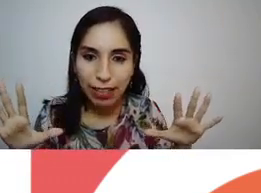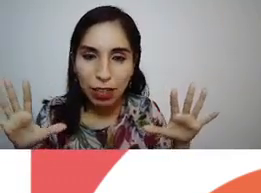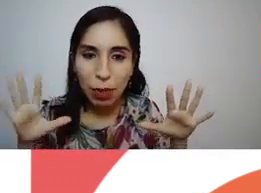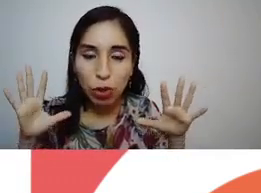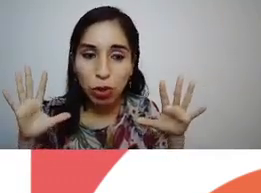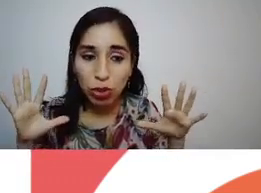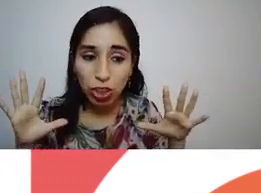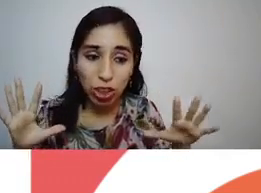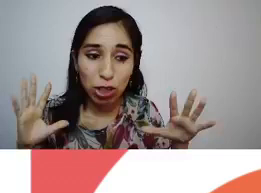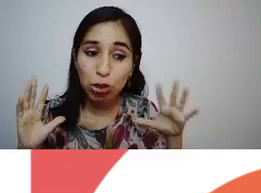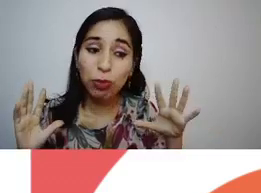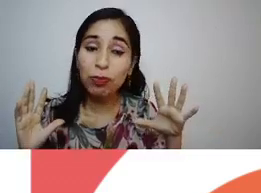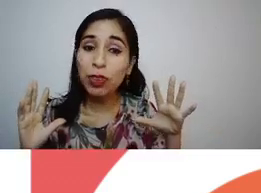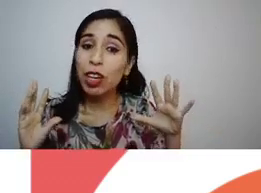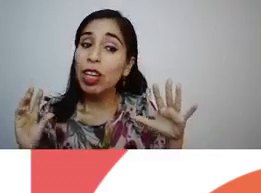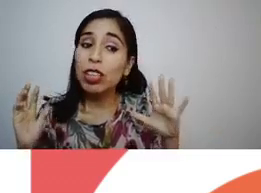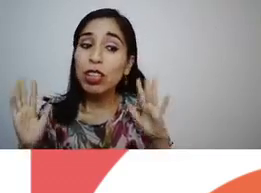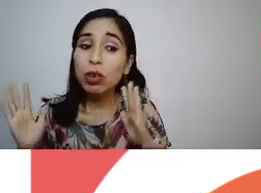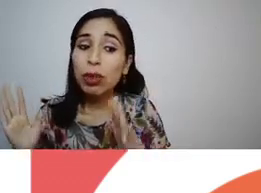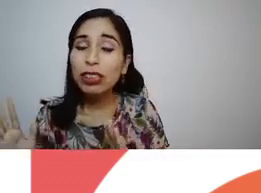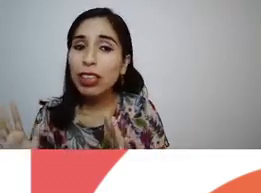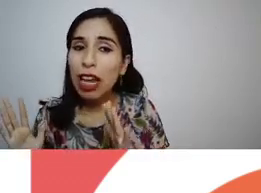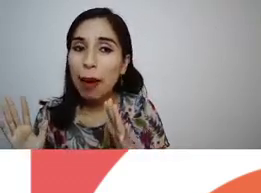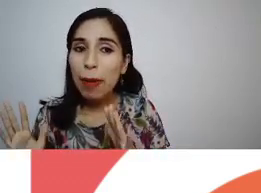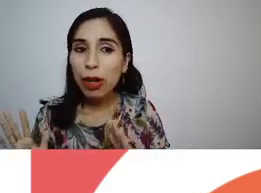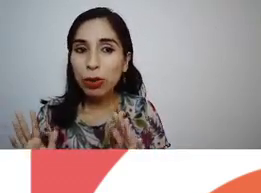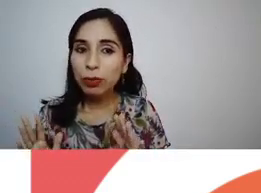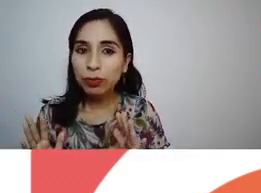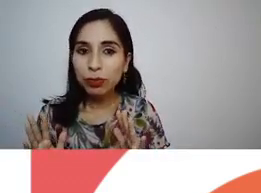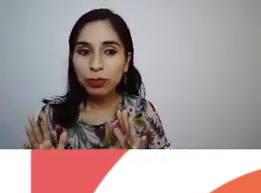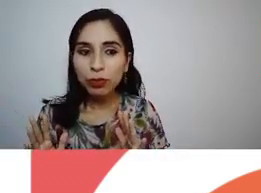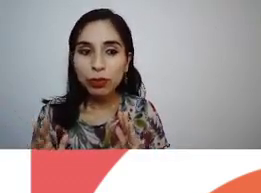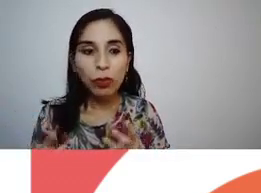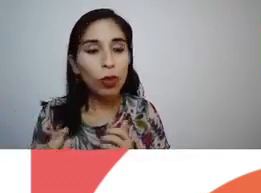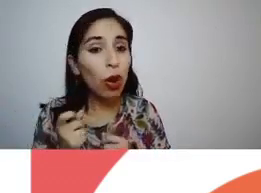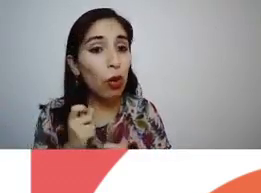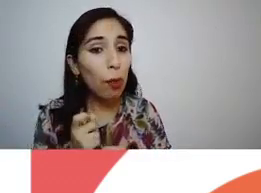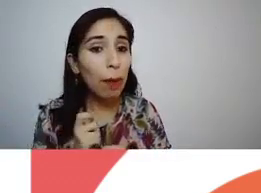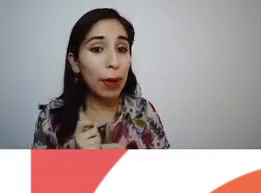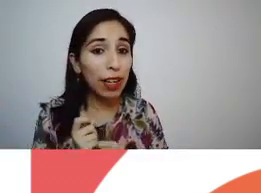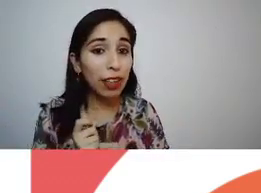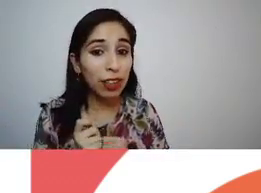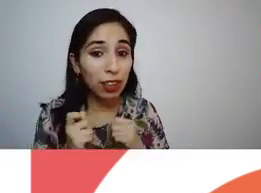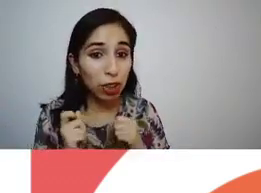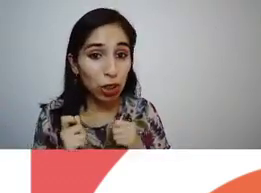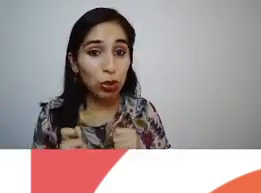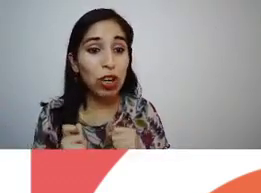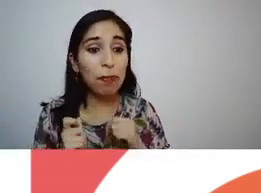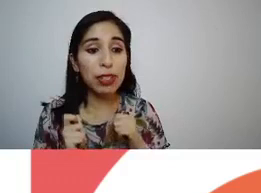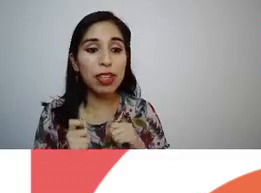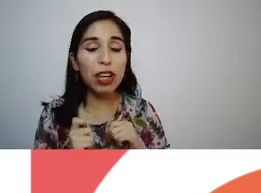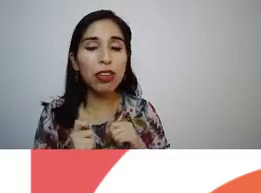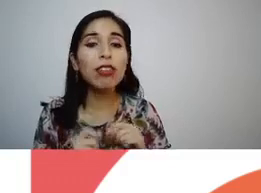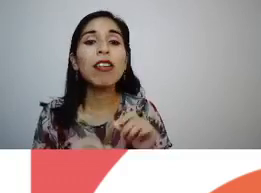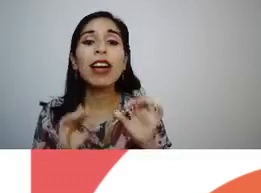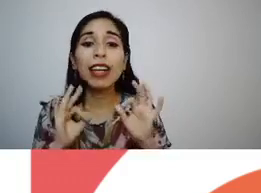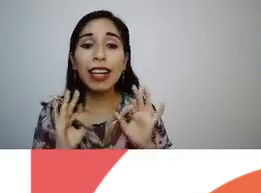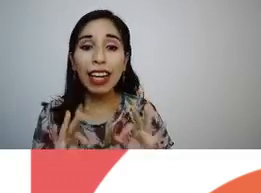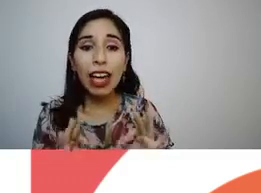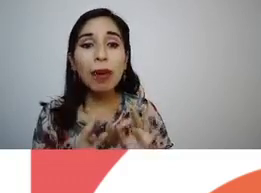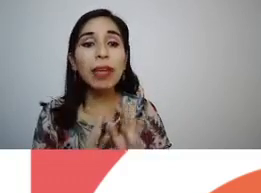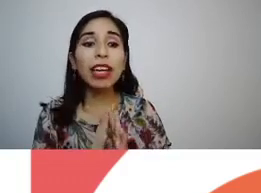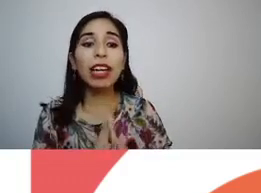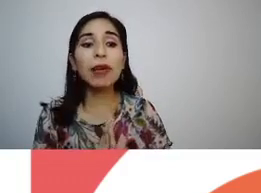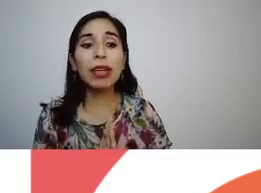máxima concentración si tuviesen a la mano un papel y un lapicero